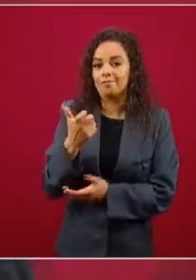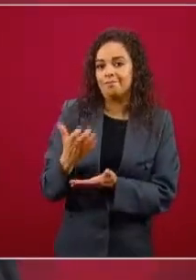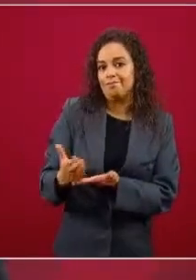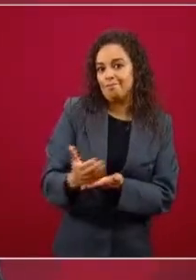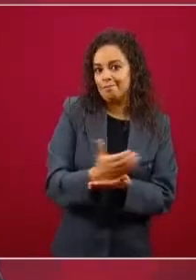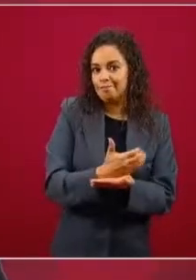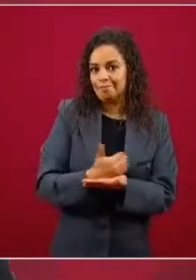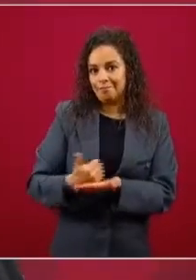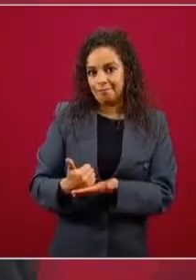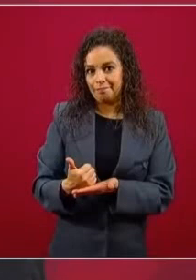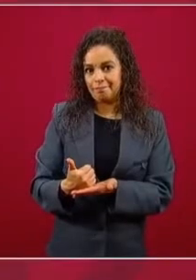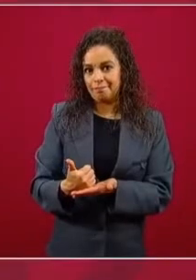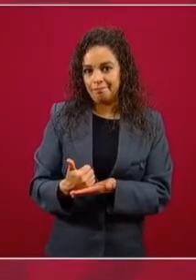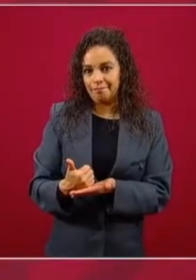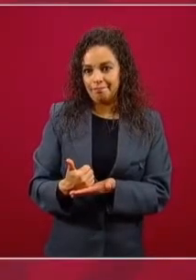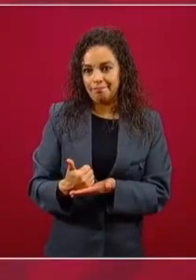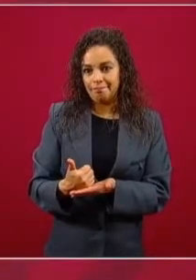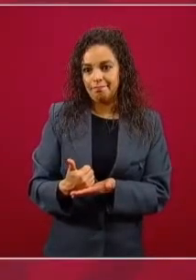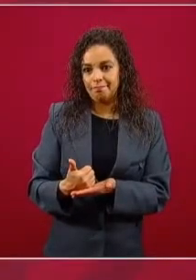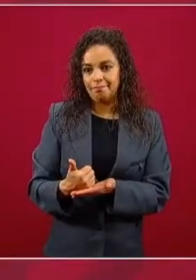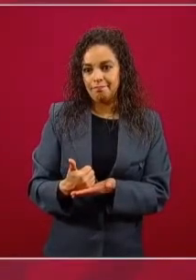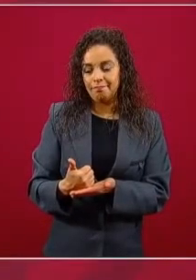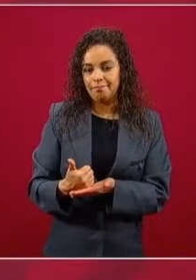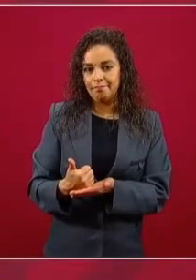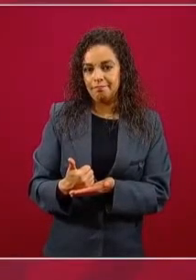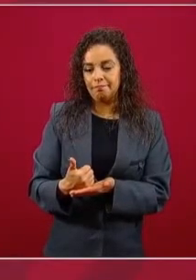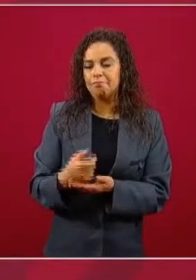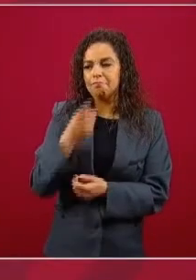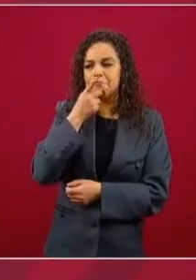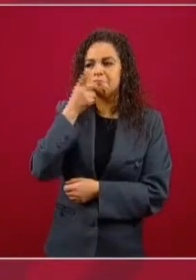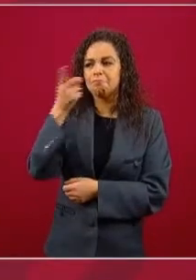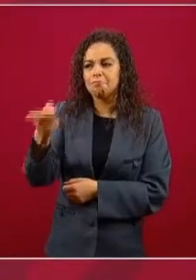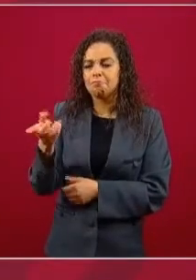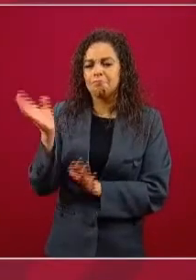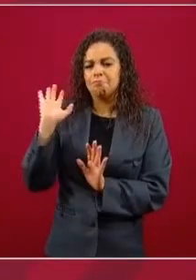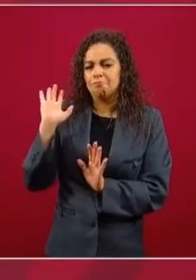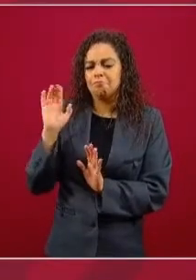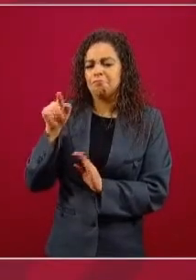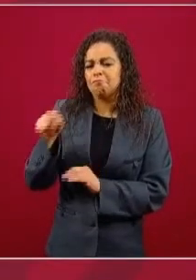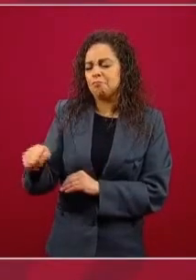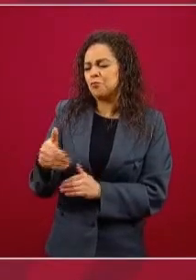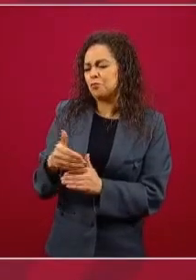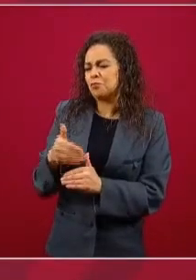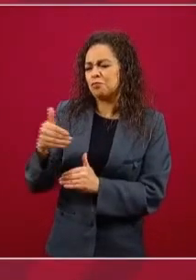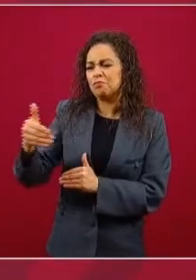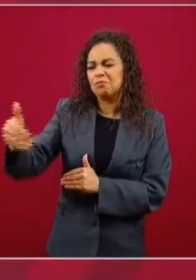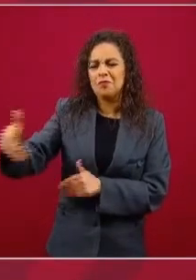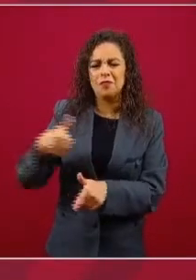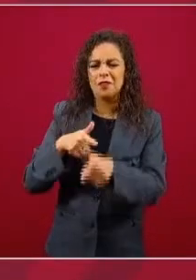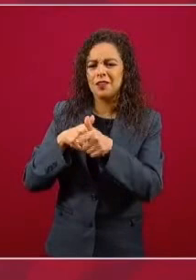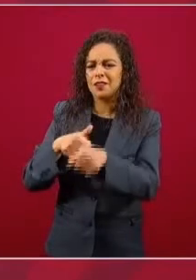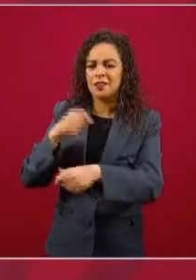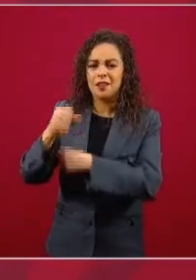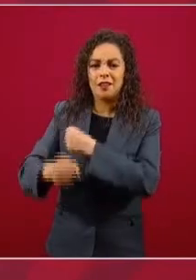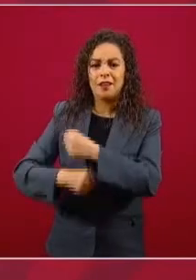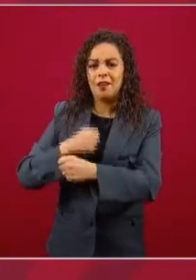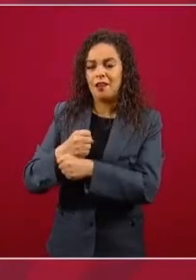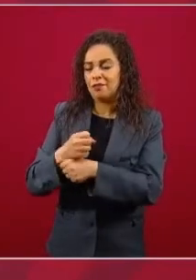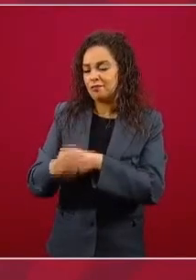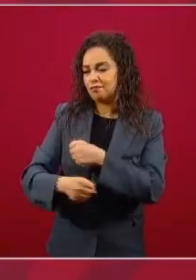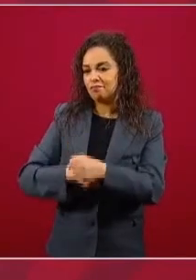que van a transcurrir muchos años y que van a